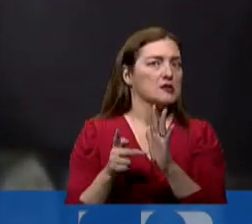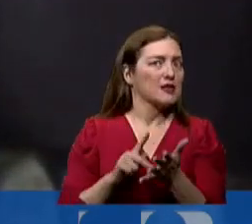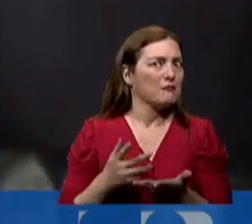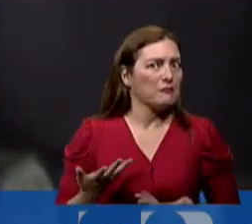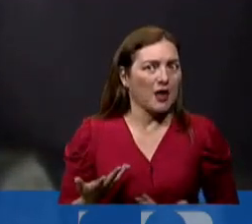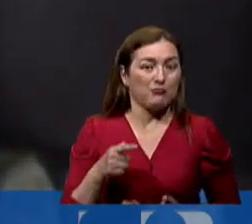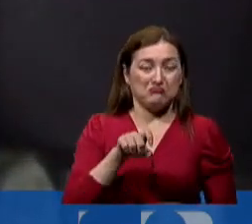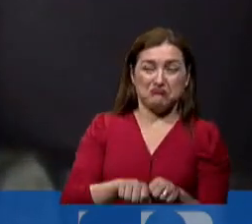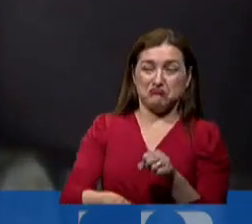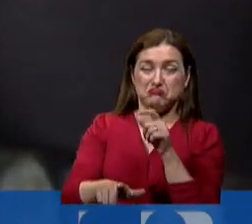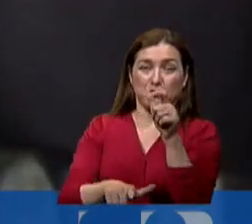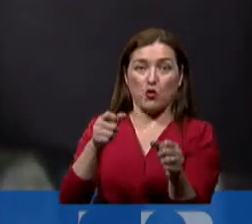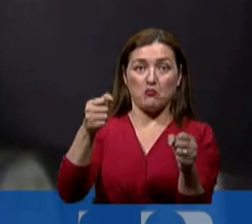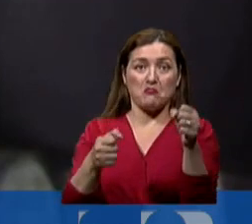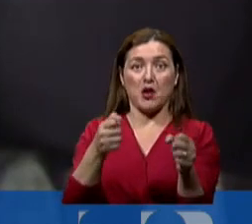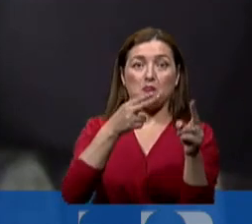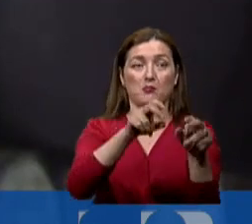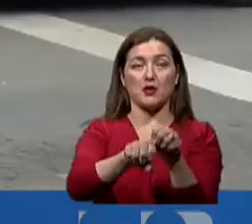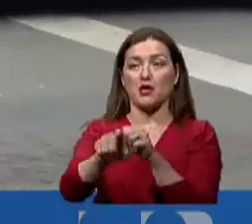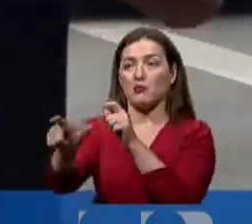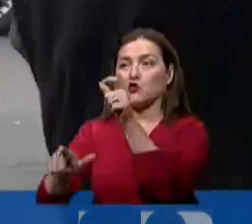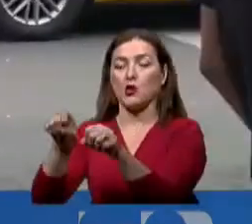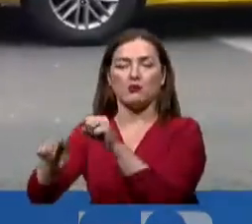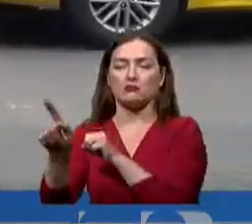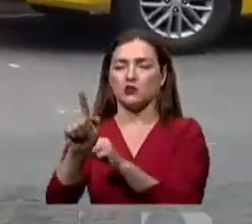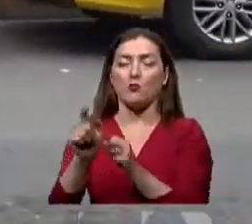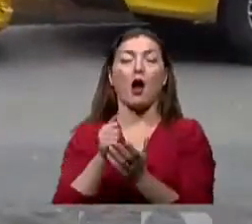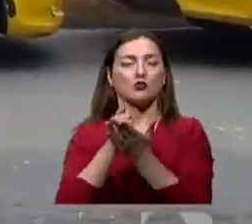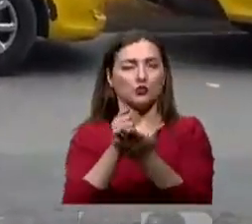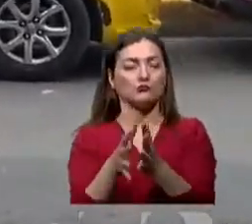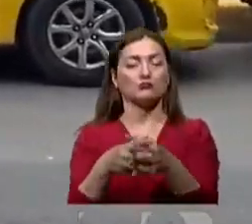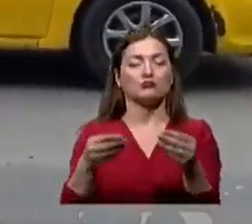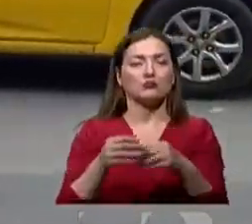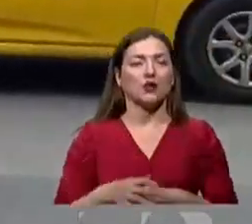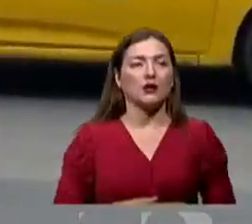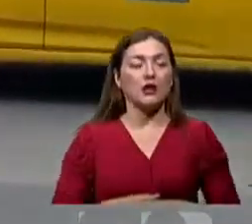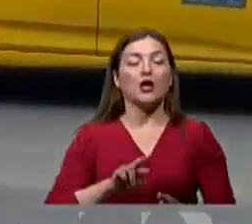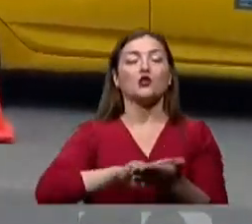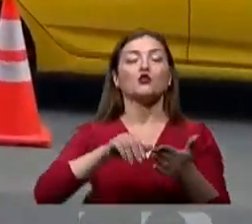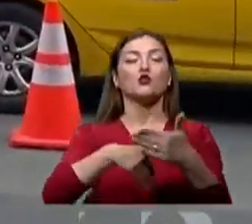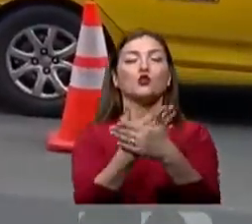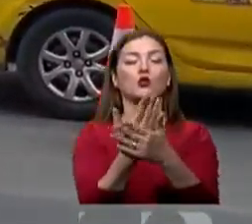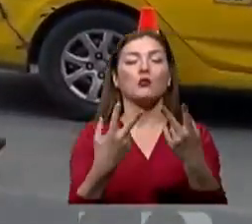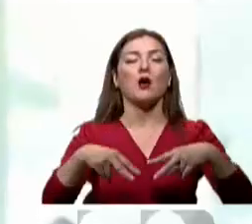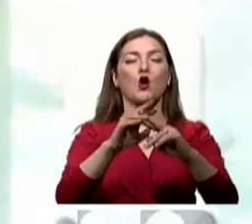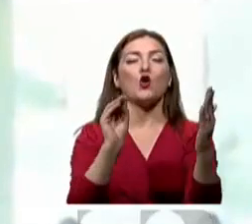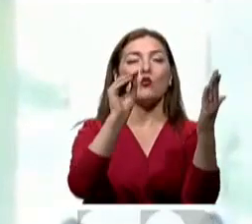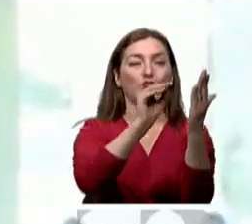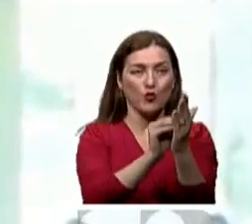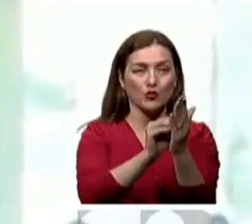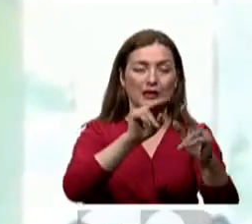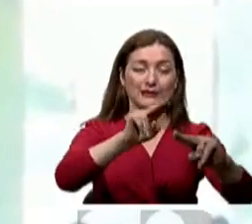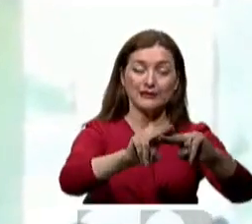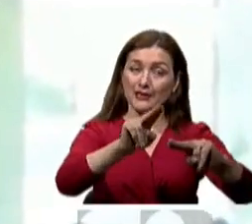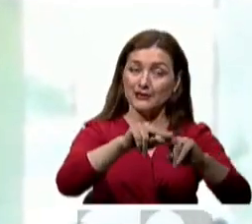el perjudicar a los mismos transportistas y a la ciudadanía. Durante esta misma sesión se estableció la nueva tarifa del taxismo urbano. La carrera